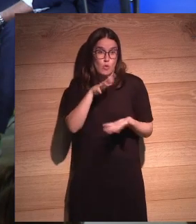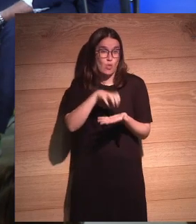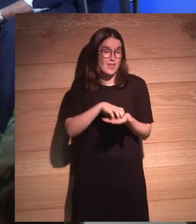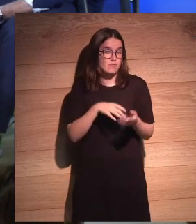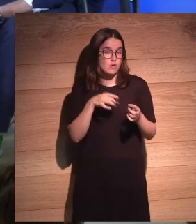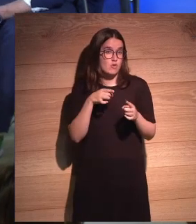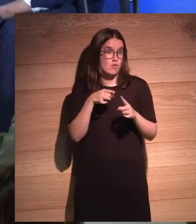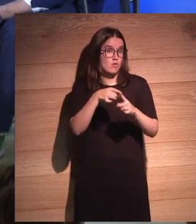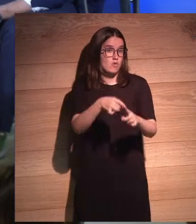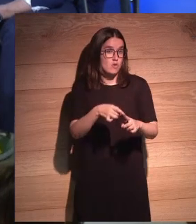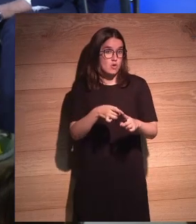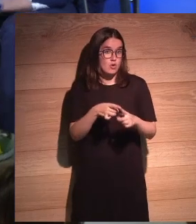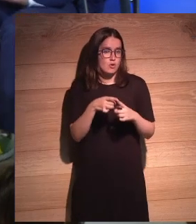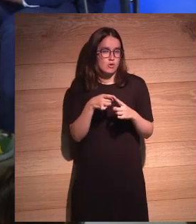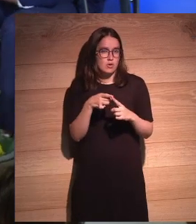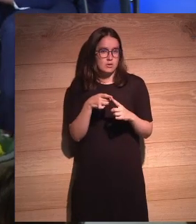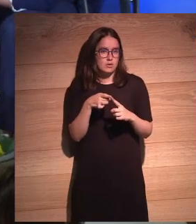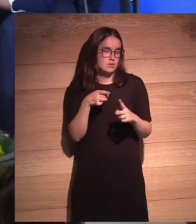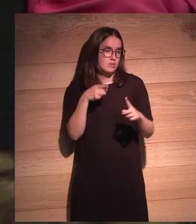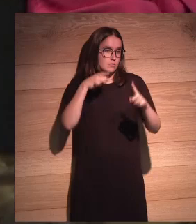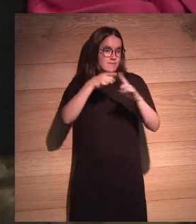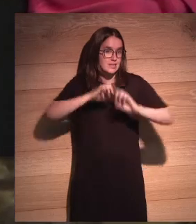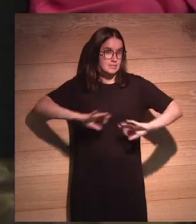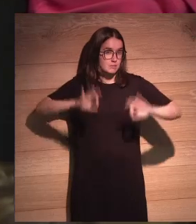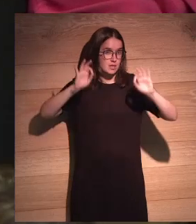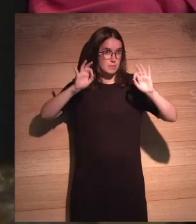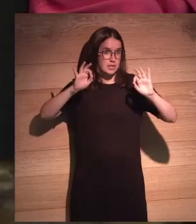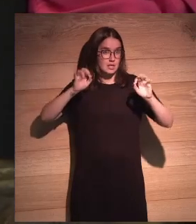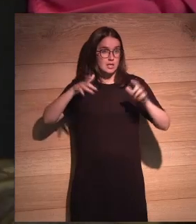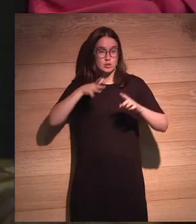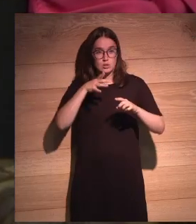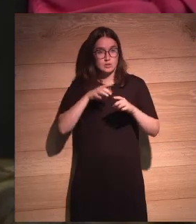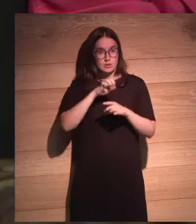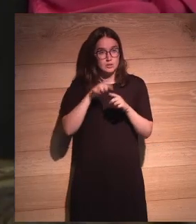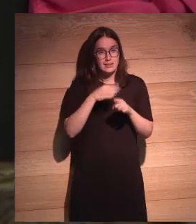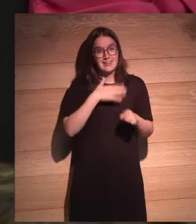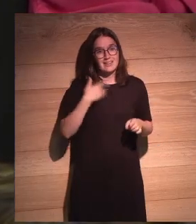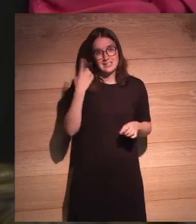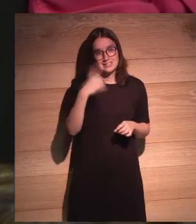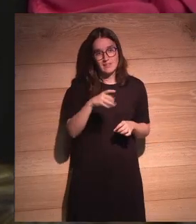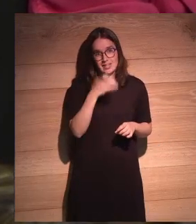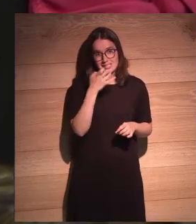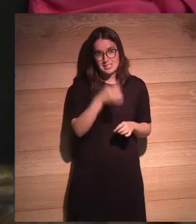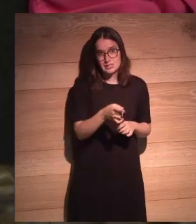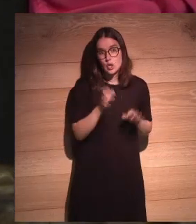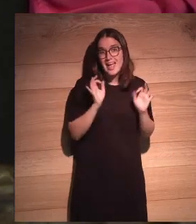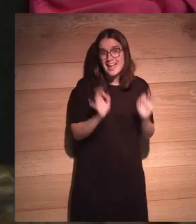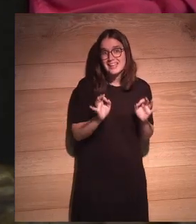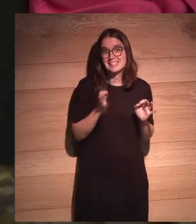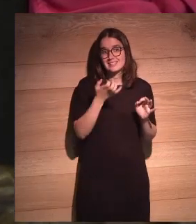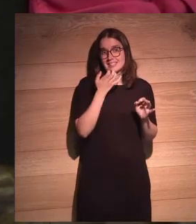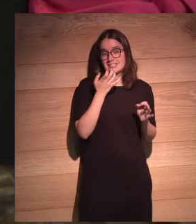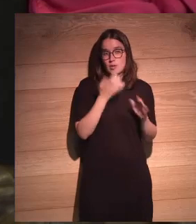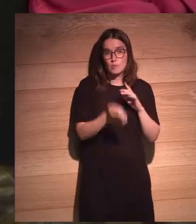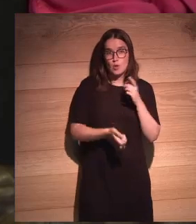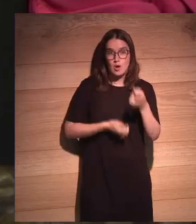centro directivo o dirigirse a ellos especialmente. Eso por una parte. Quería saber si eso es así, si es que se